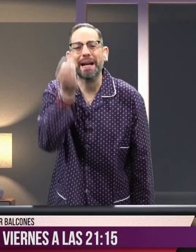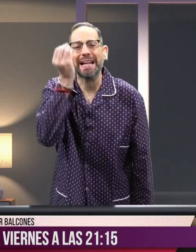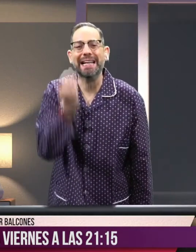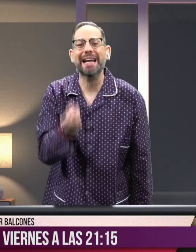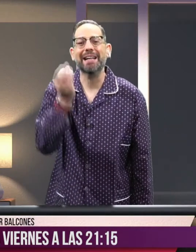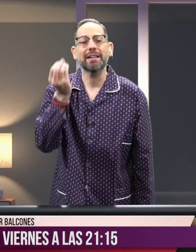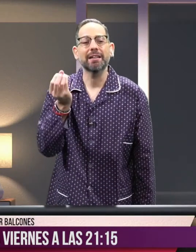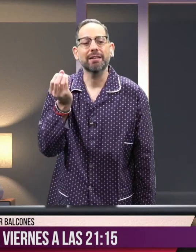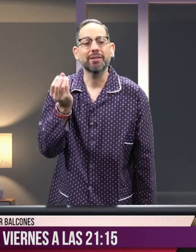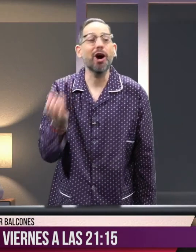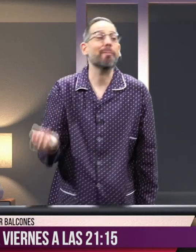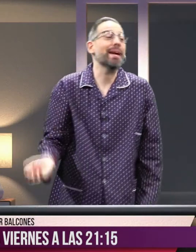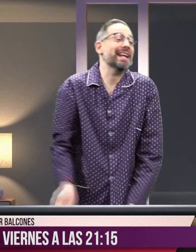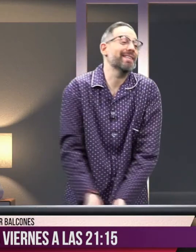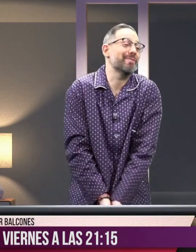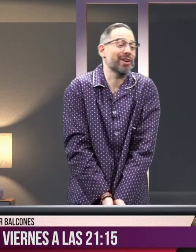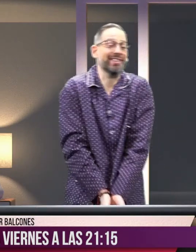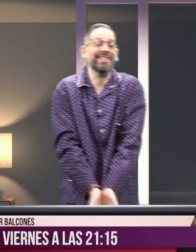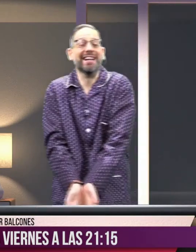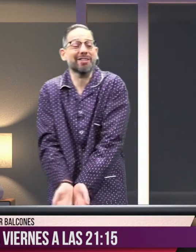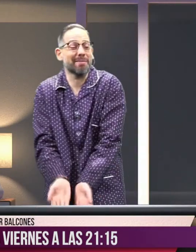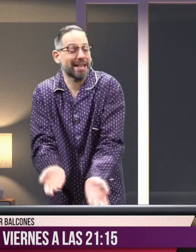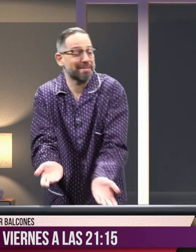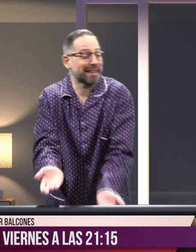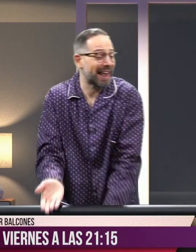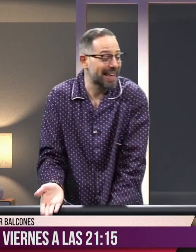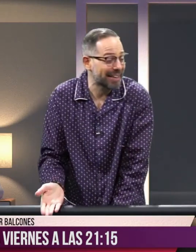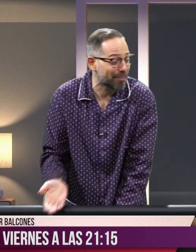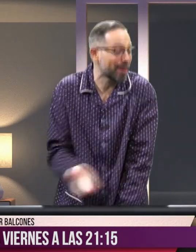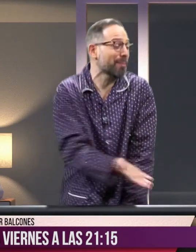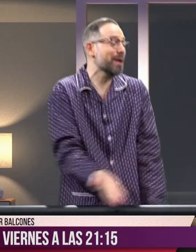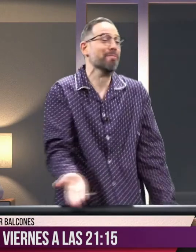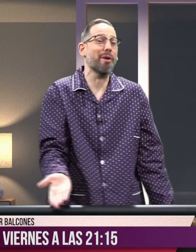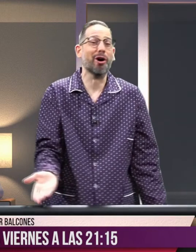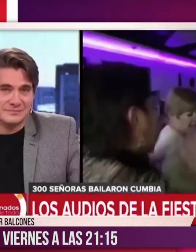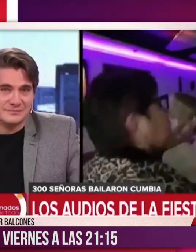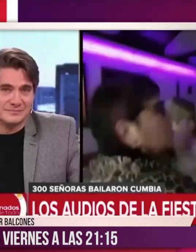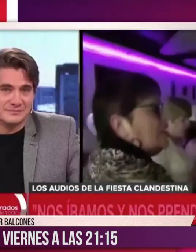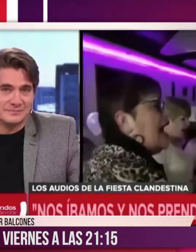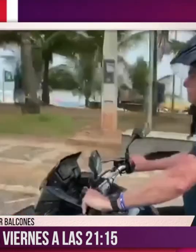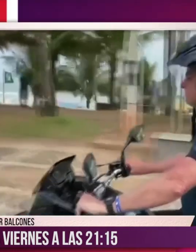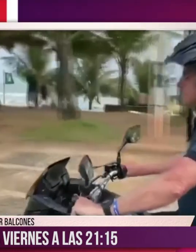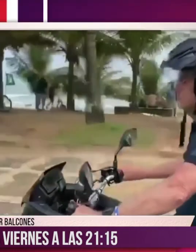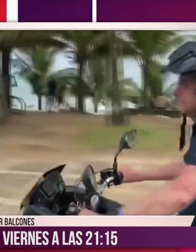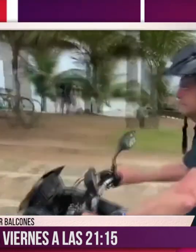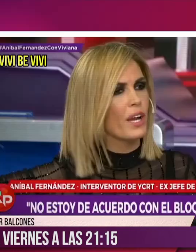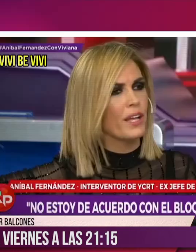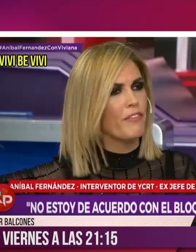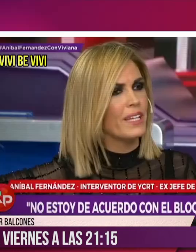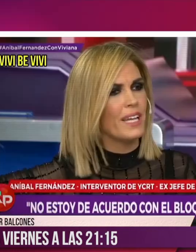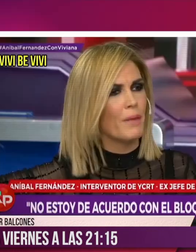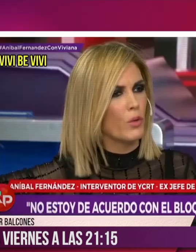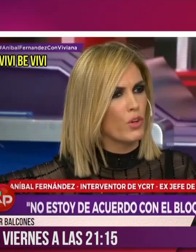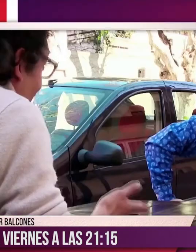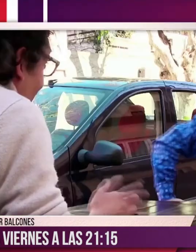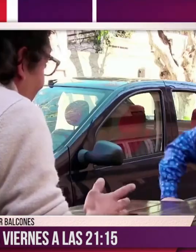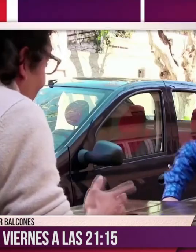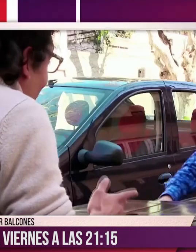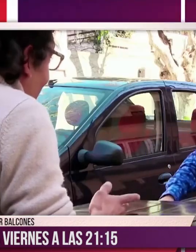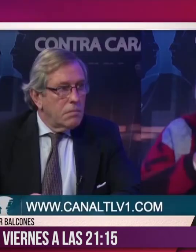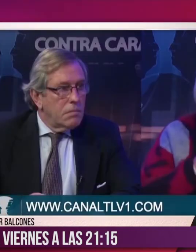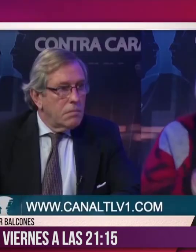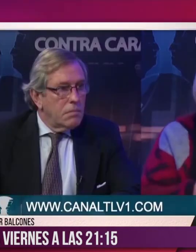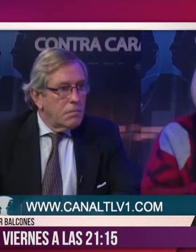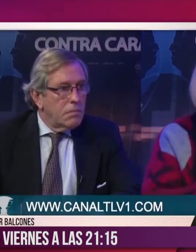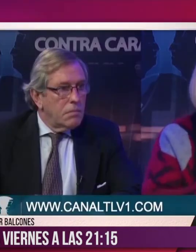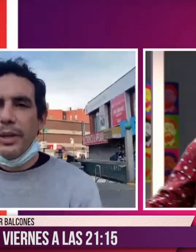Esto es para alquilar. No, pero recién salgo y ya me quieren meter adentro. Pero esperen un poco. De lunes a viernes, las noches del Canal